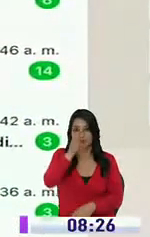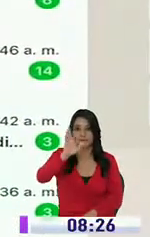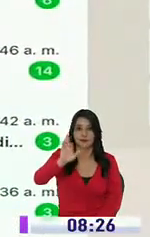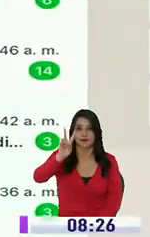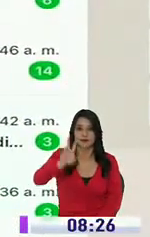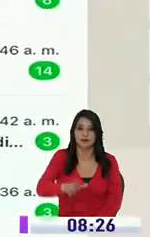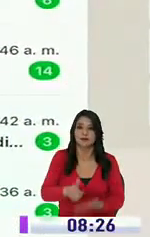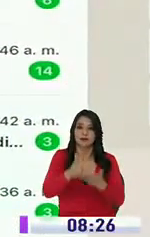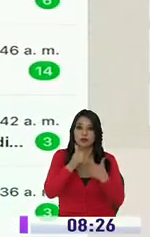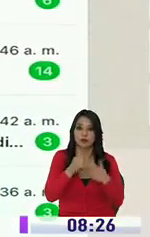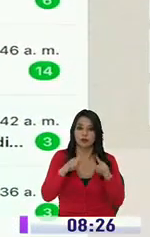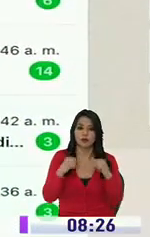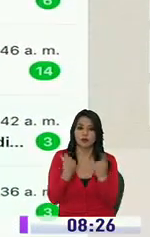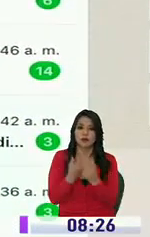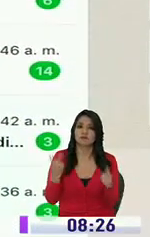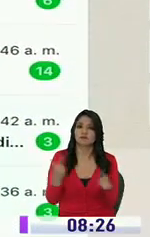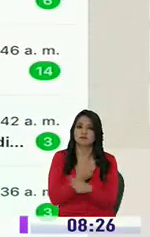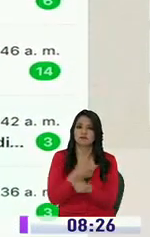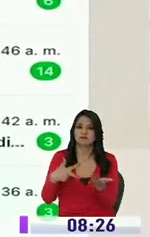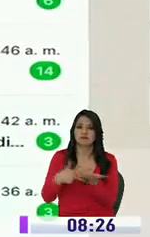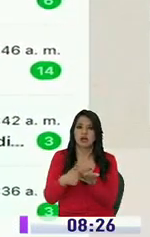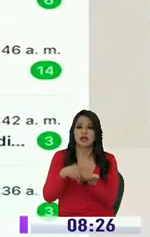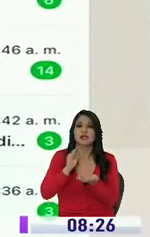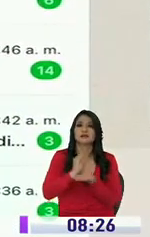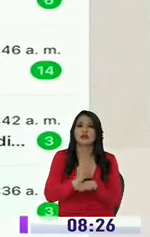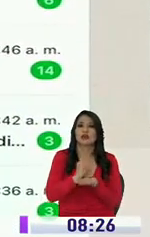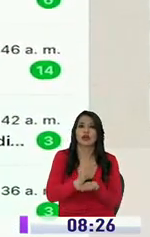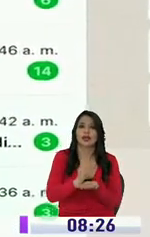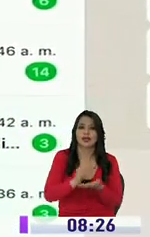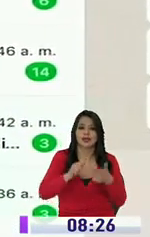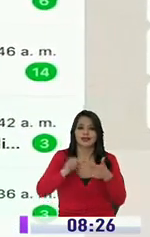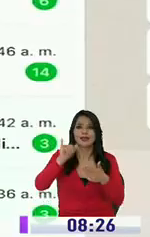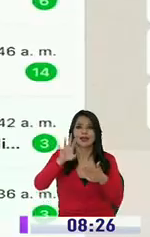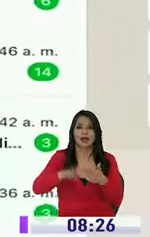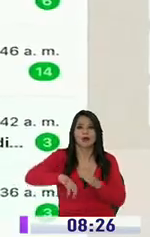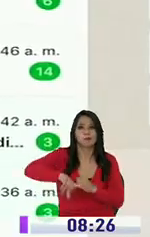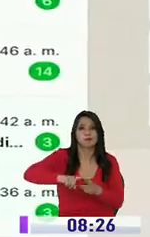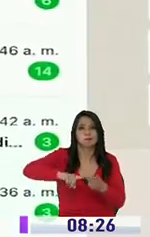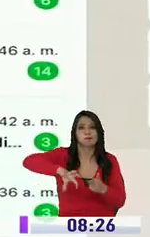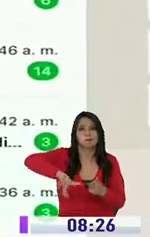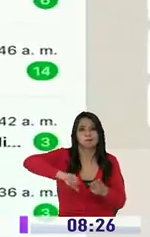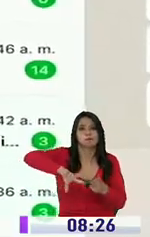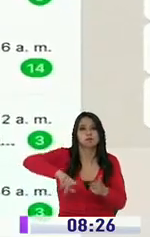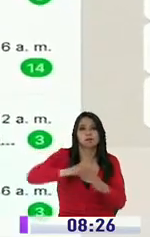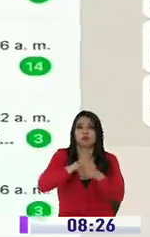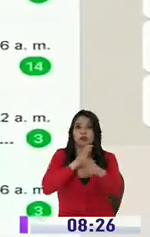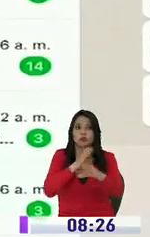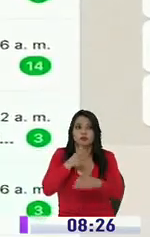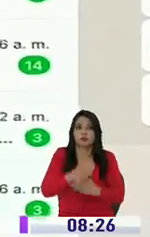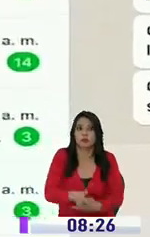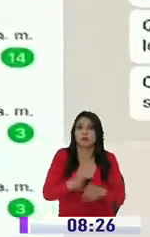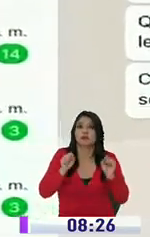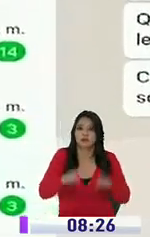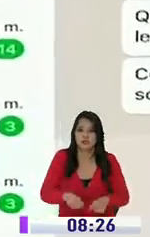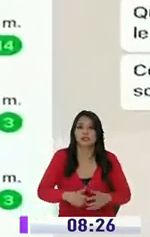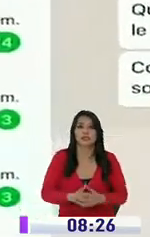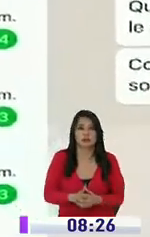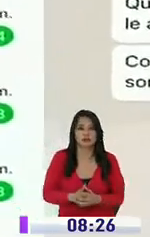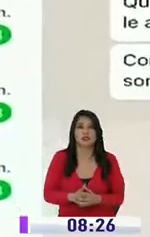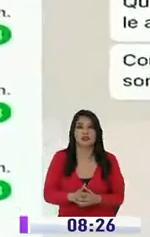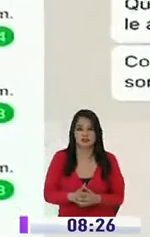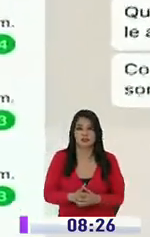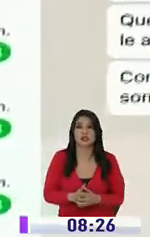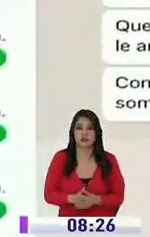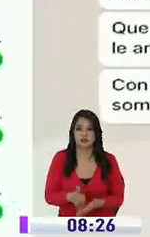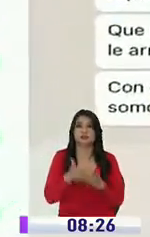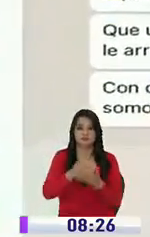ayuda a una banda de delincuentes en la parada de San Roque, San Diego, El Tejar. Se pasan robando en los buses. Nadie hace nada, por favor. Ayuden. Roban